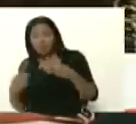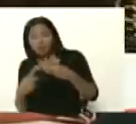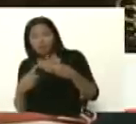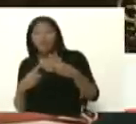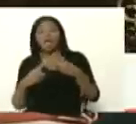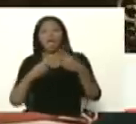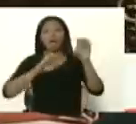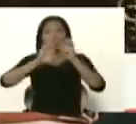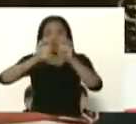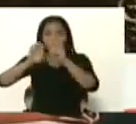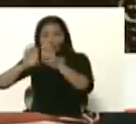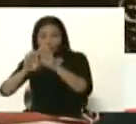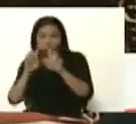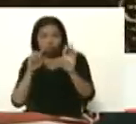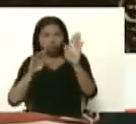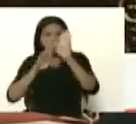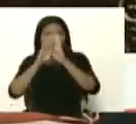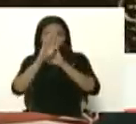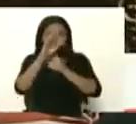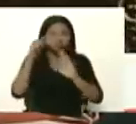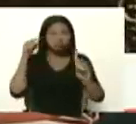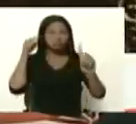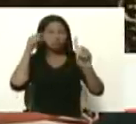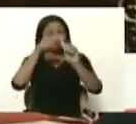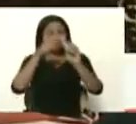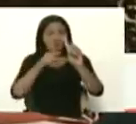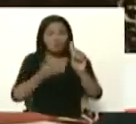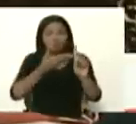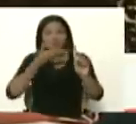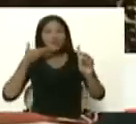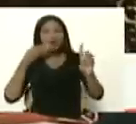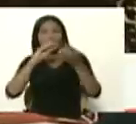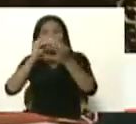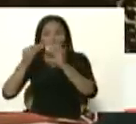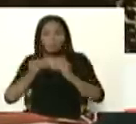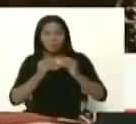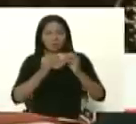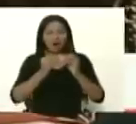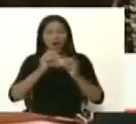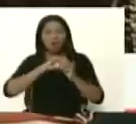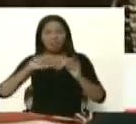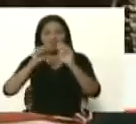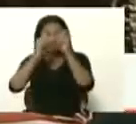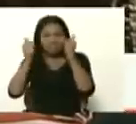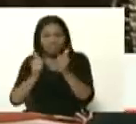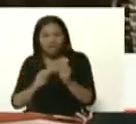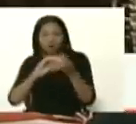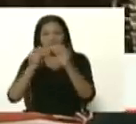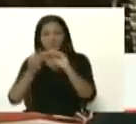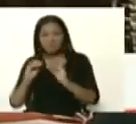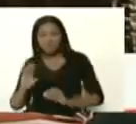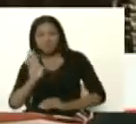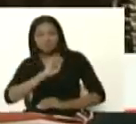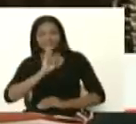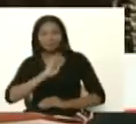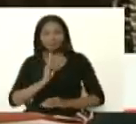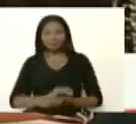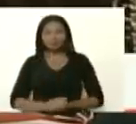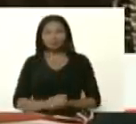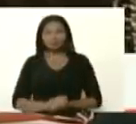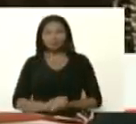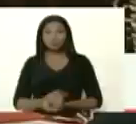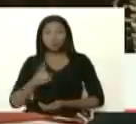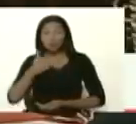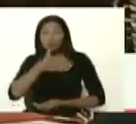nuestros avances hacia la construcción y la capacitación para poder lograr nuestros propios sistemas de transporte. Quiero decir